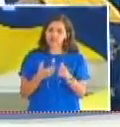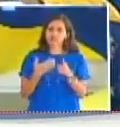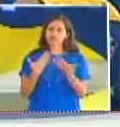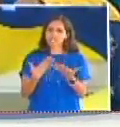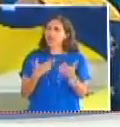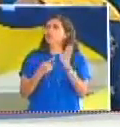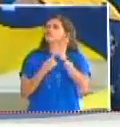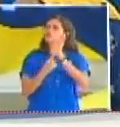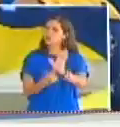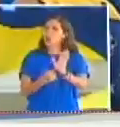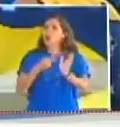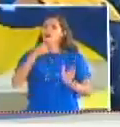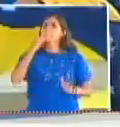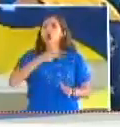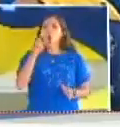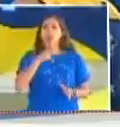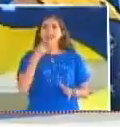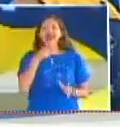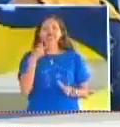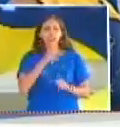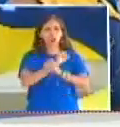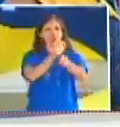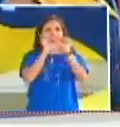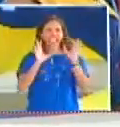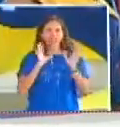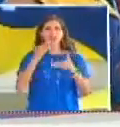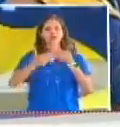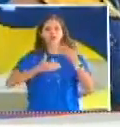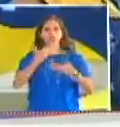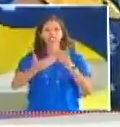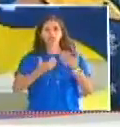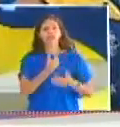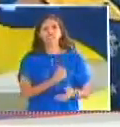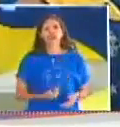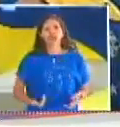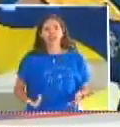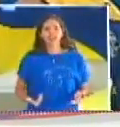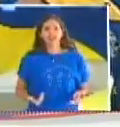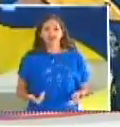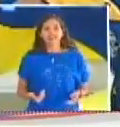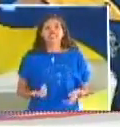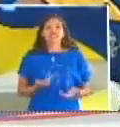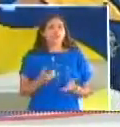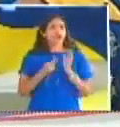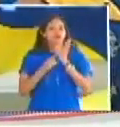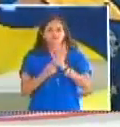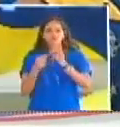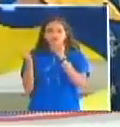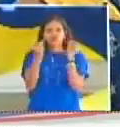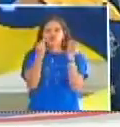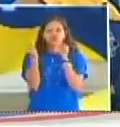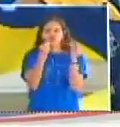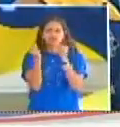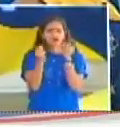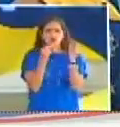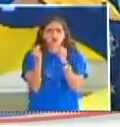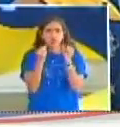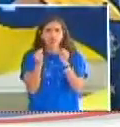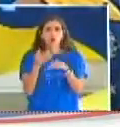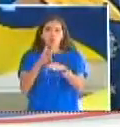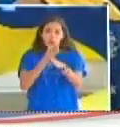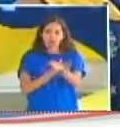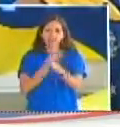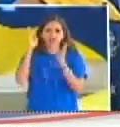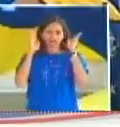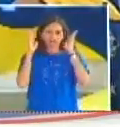papel político determinante en este proceso, presidente. Y hemos estado en constante debate, como lo han dicho quienes me han